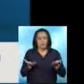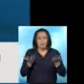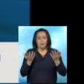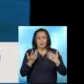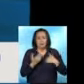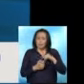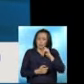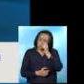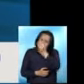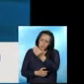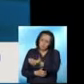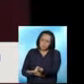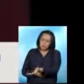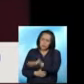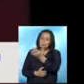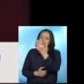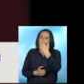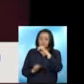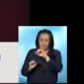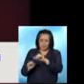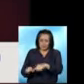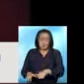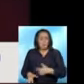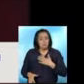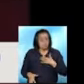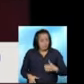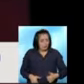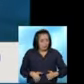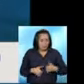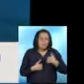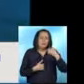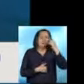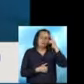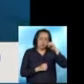Siempre fuiste la razón